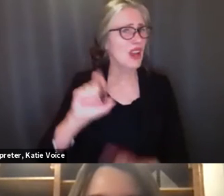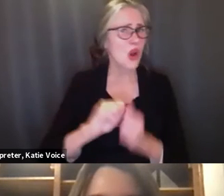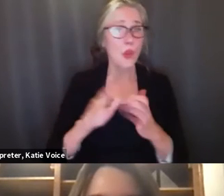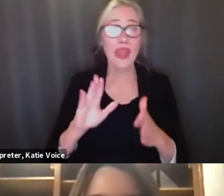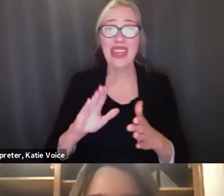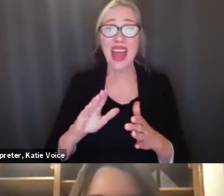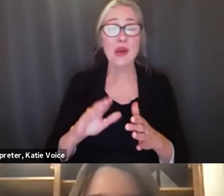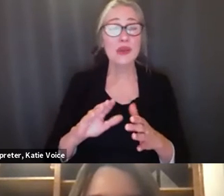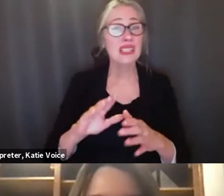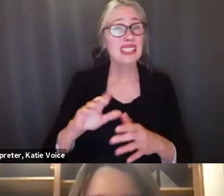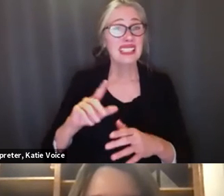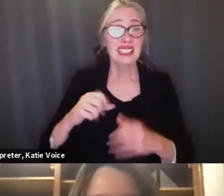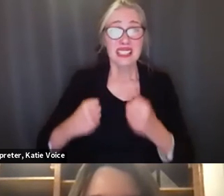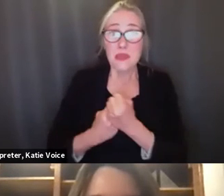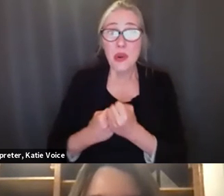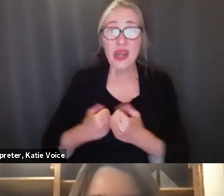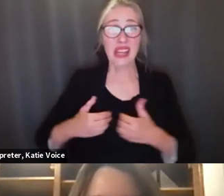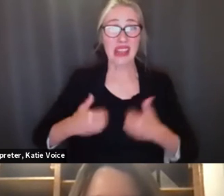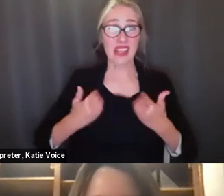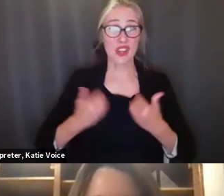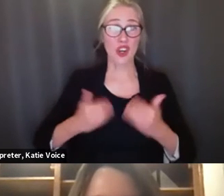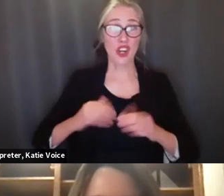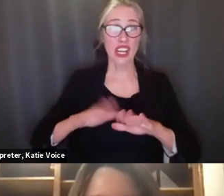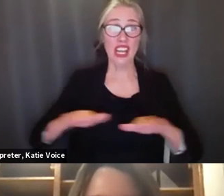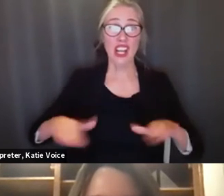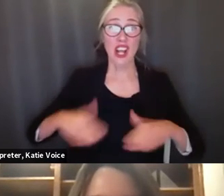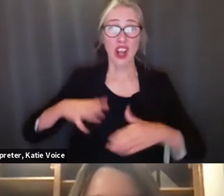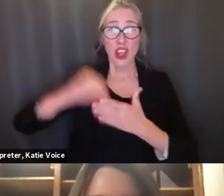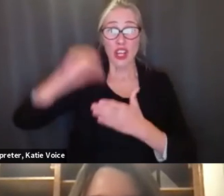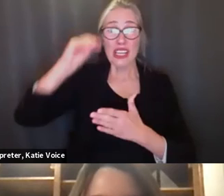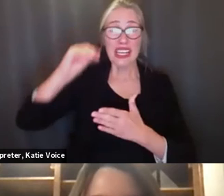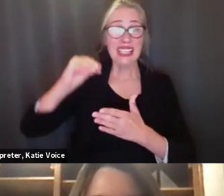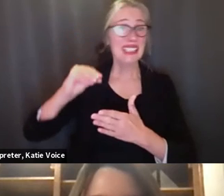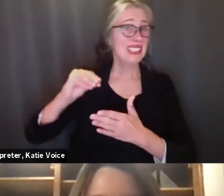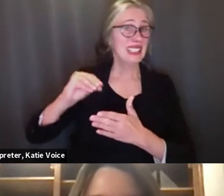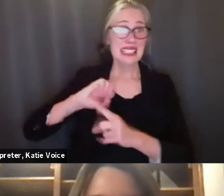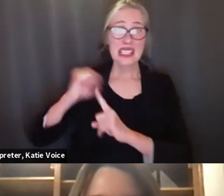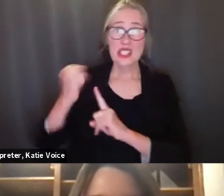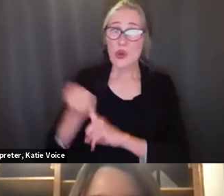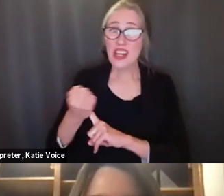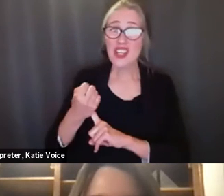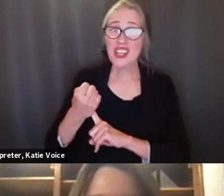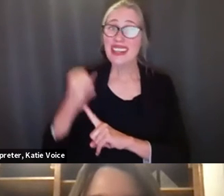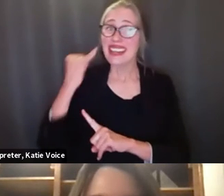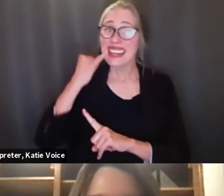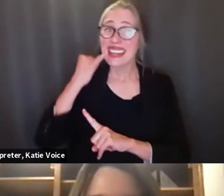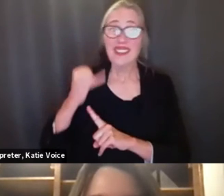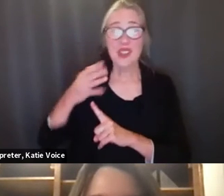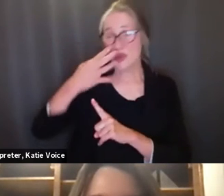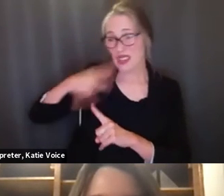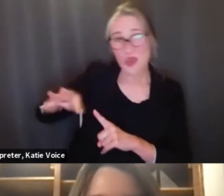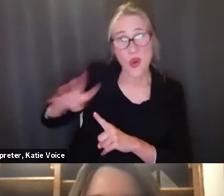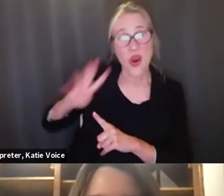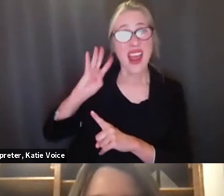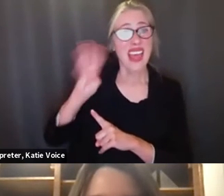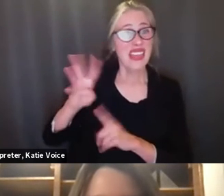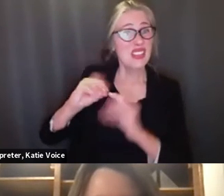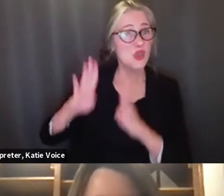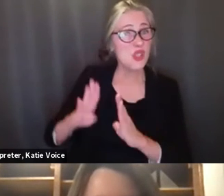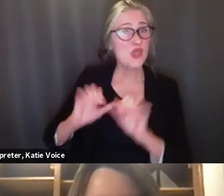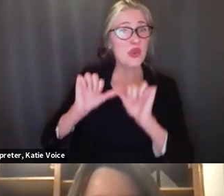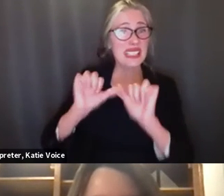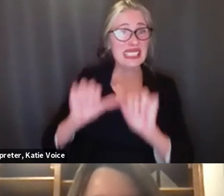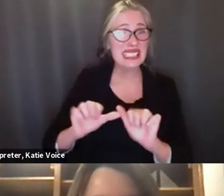para que se comprometa a estos principios. Si no hacemos esto, los estudiantes van a continuar teniendo